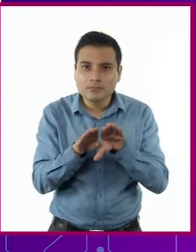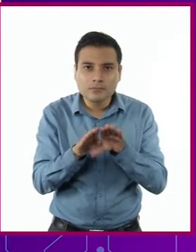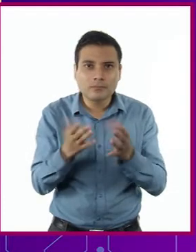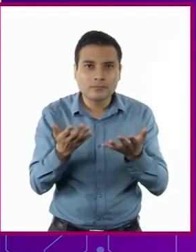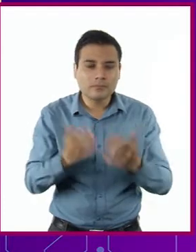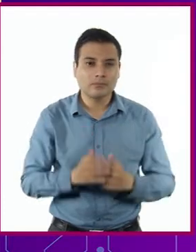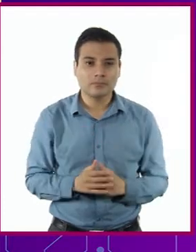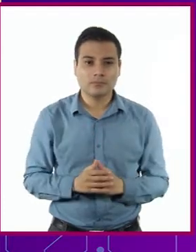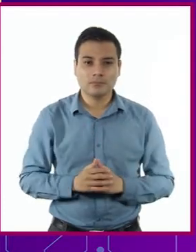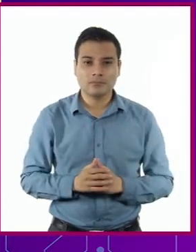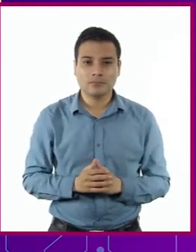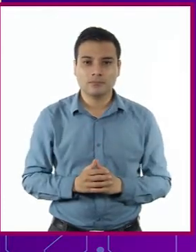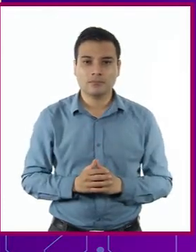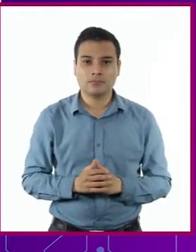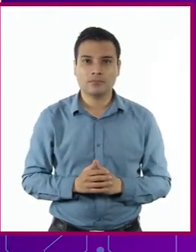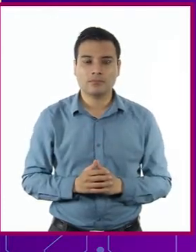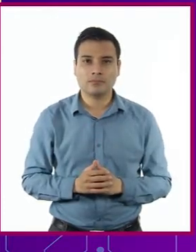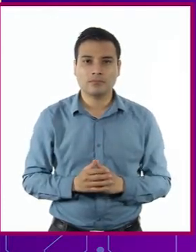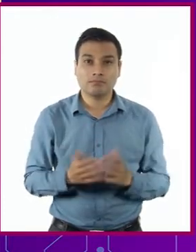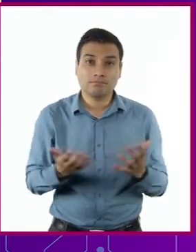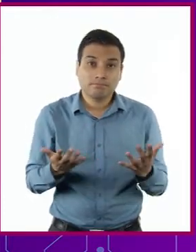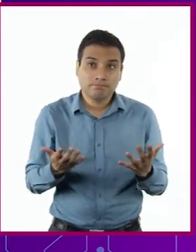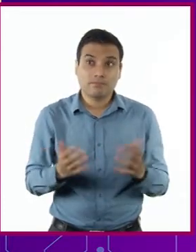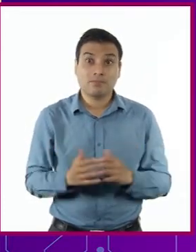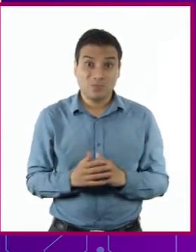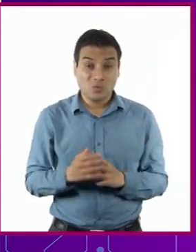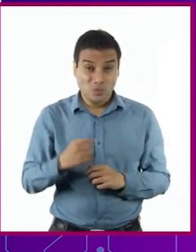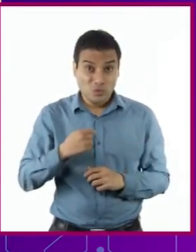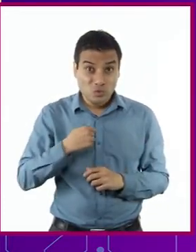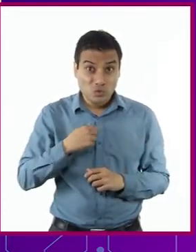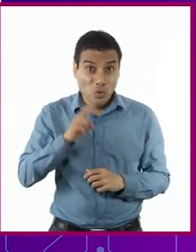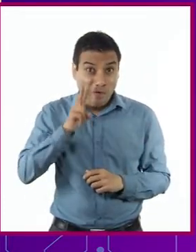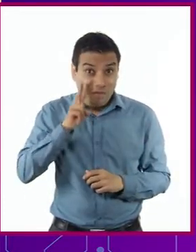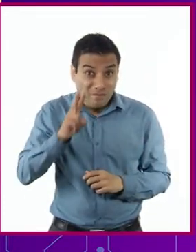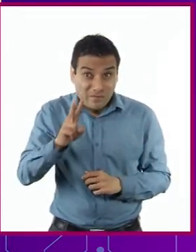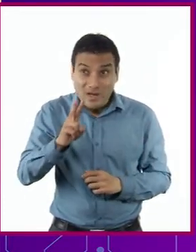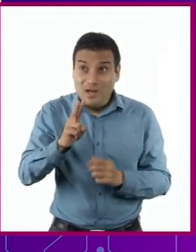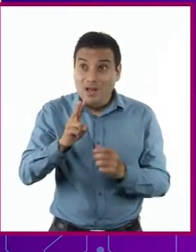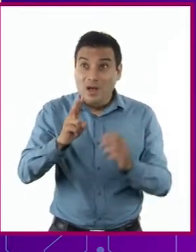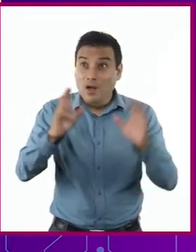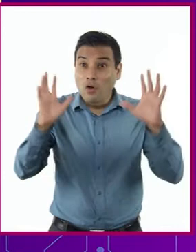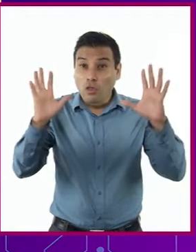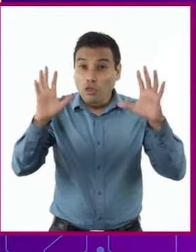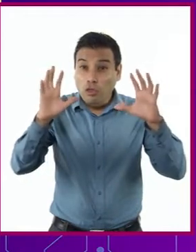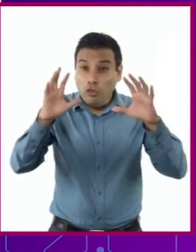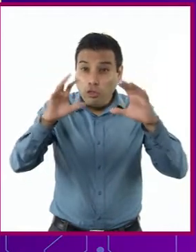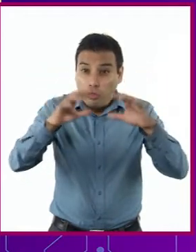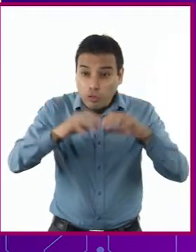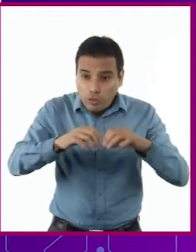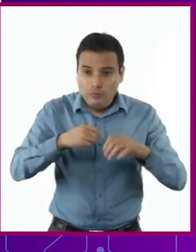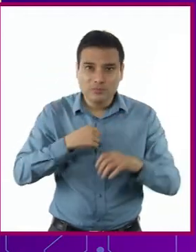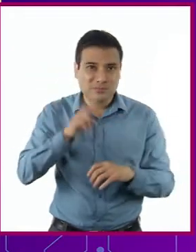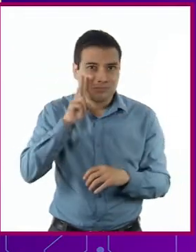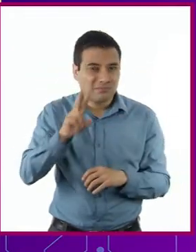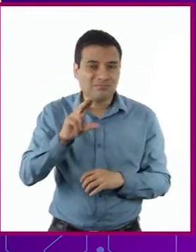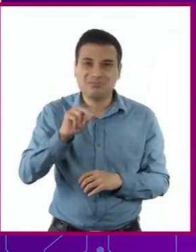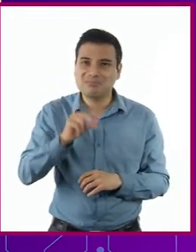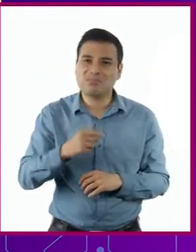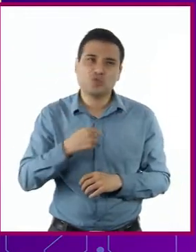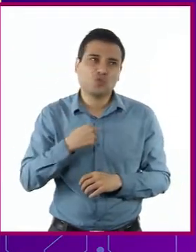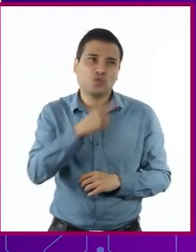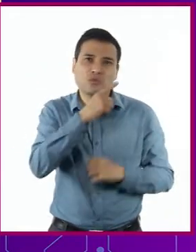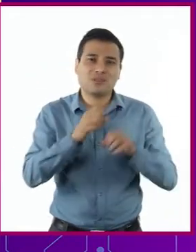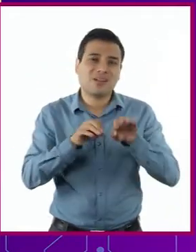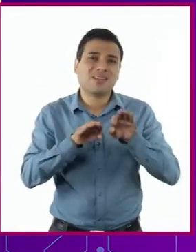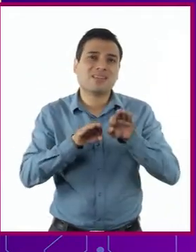Resulta que yo no alcancé a ver el momento de que se derriba, ¿no? Porque yo venía todavía al trabajo, venía a